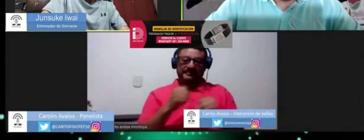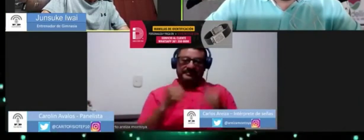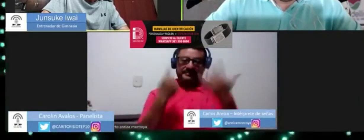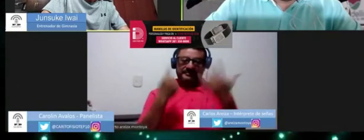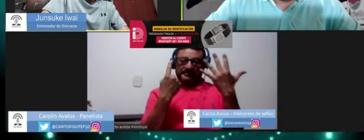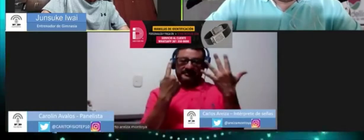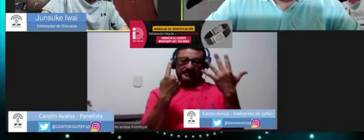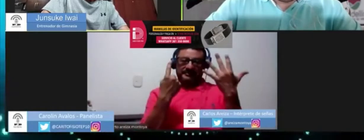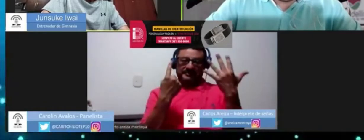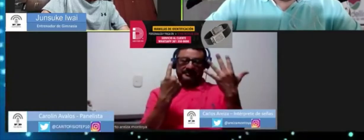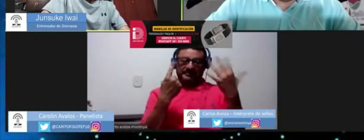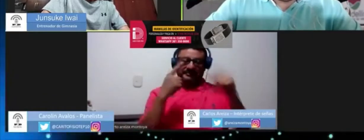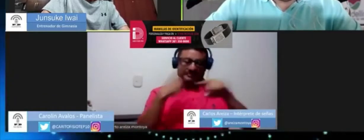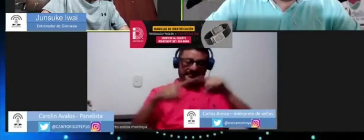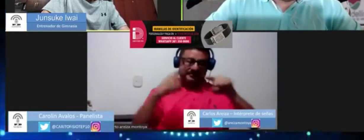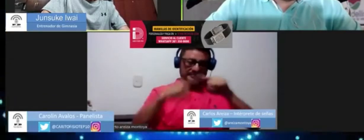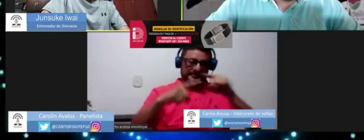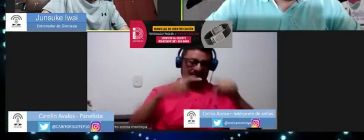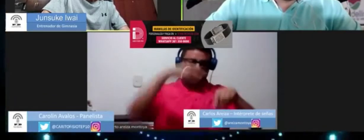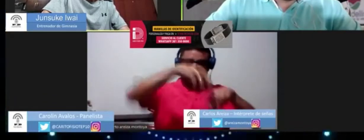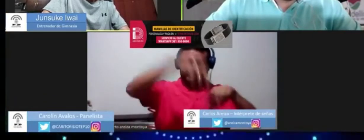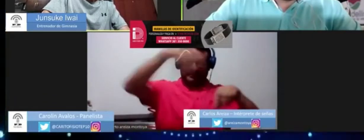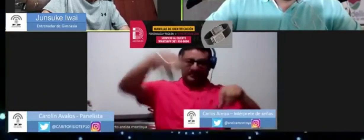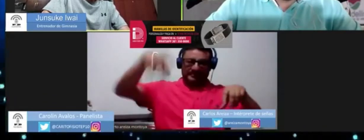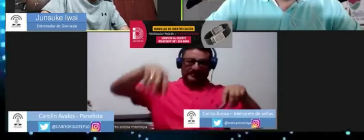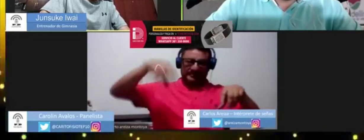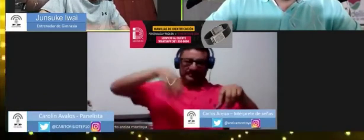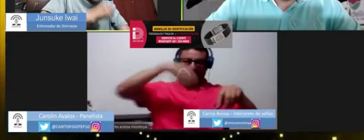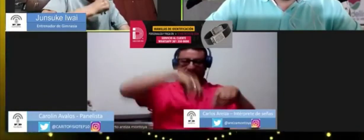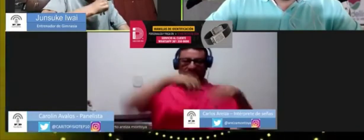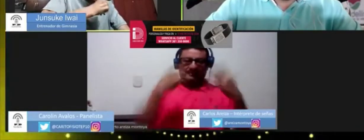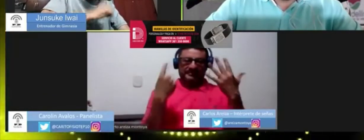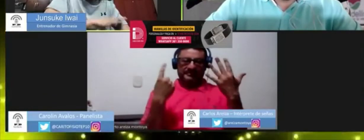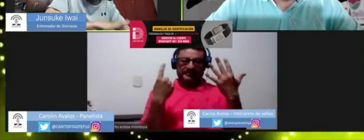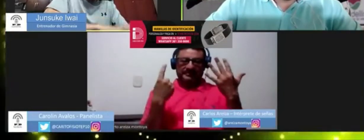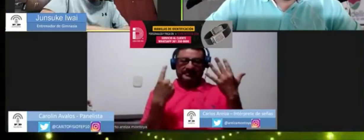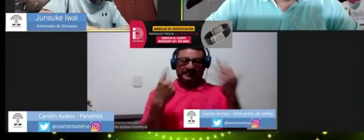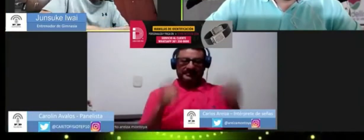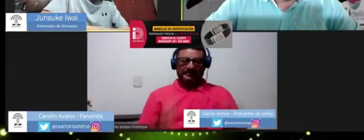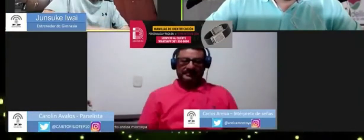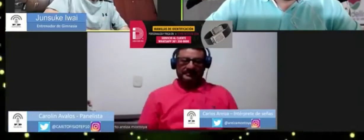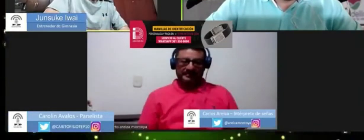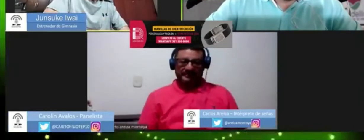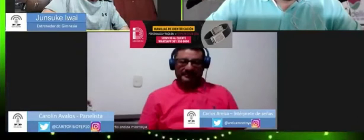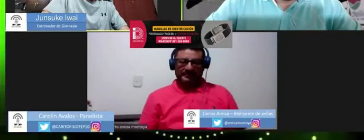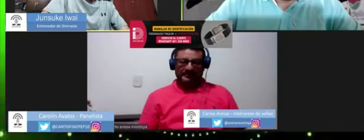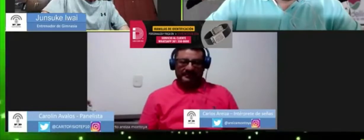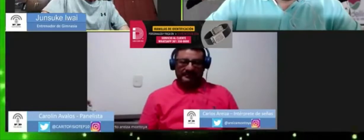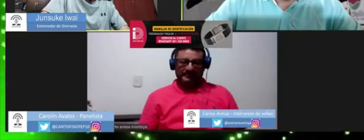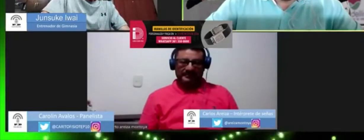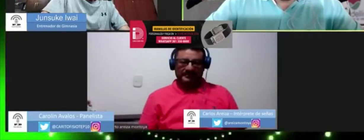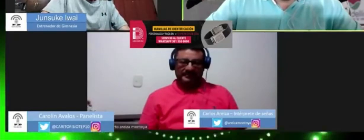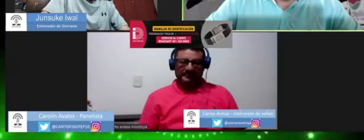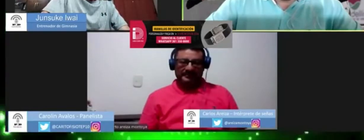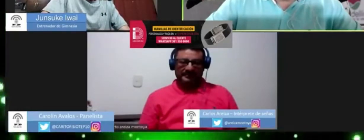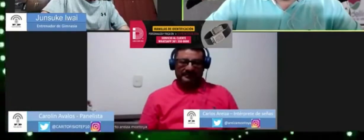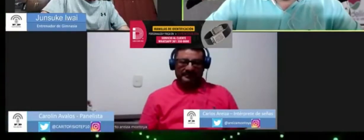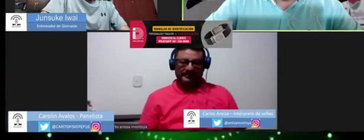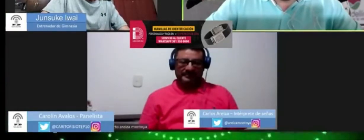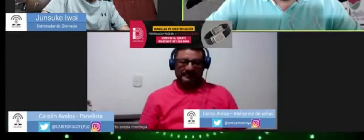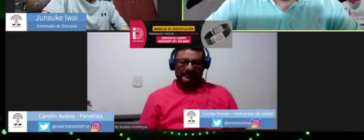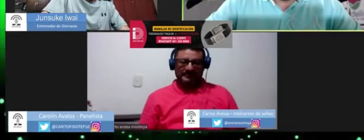¿sí? Sí. Hombres, tenemos 6 aparatos, hay que presentar todo. ¿Pero tenía uno fuerte o